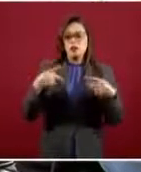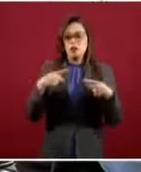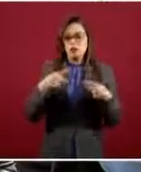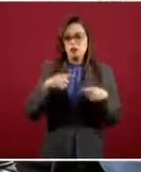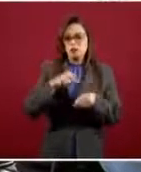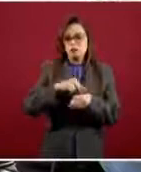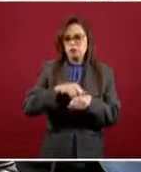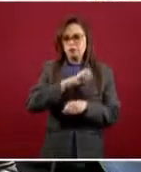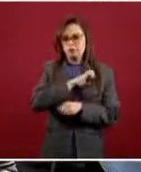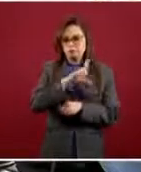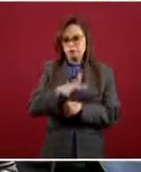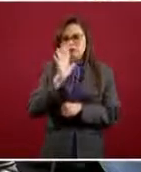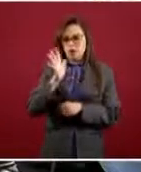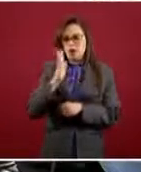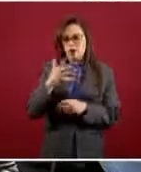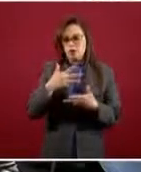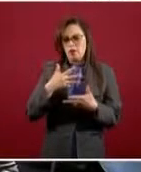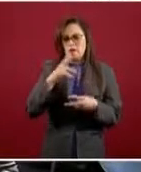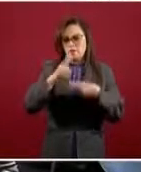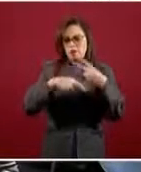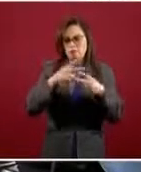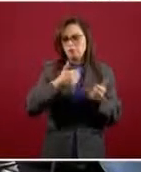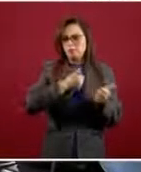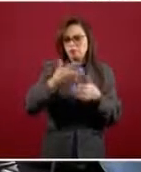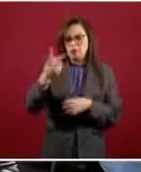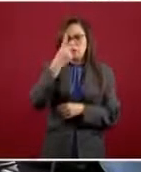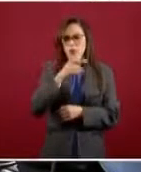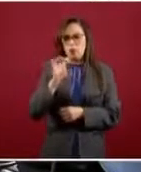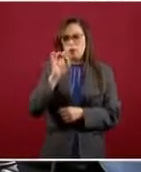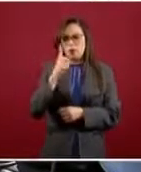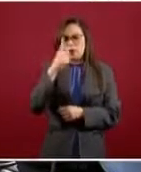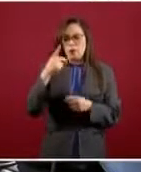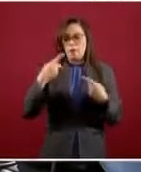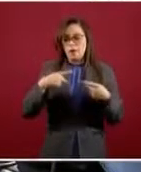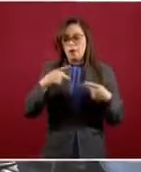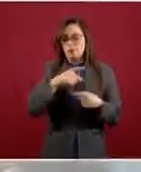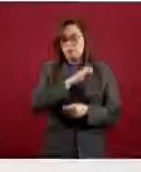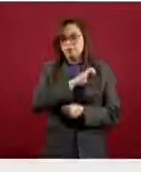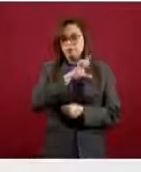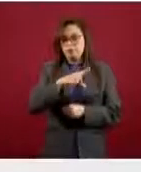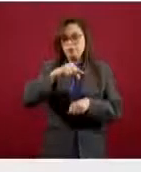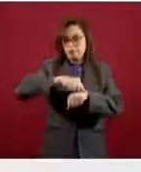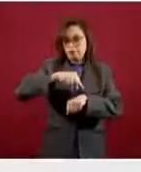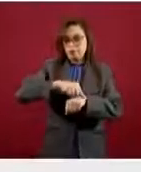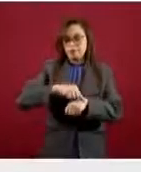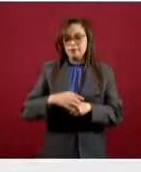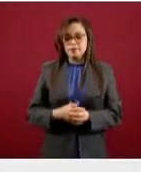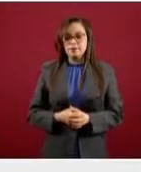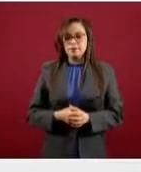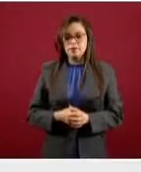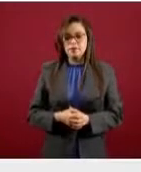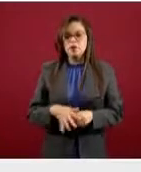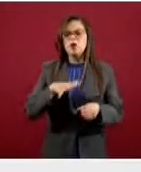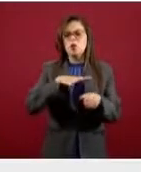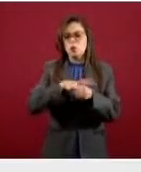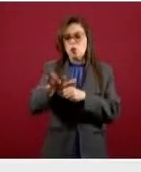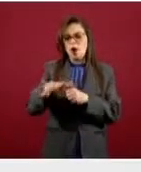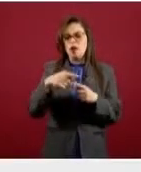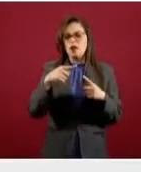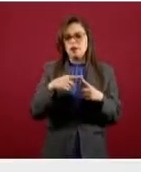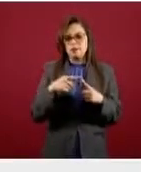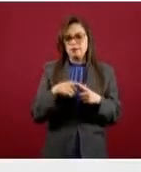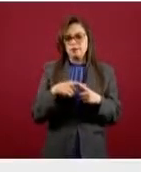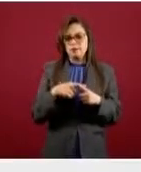En total, hasta el momento, hemos mandado 231 médicos especialistas. Las especialidades que hemos mandado